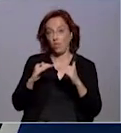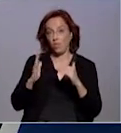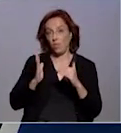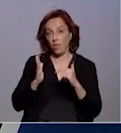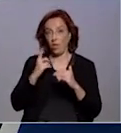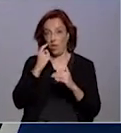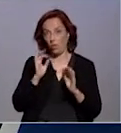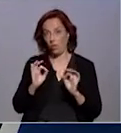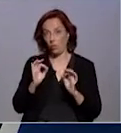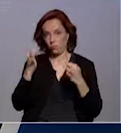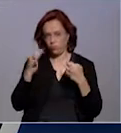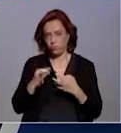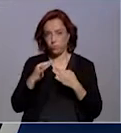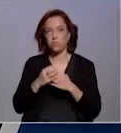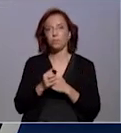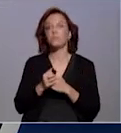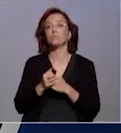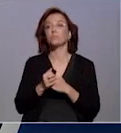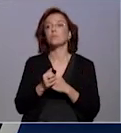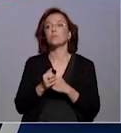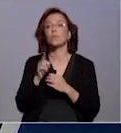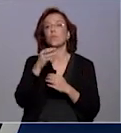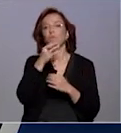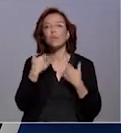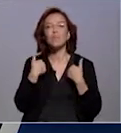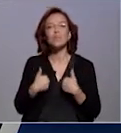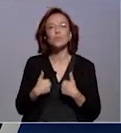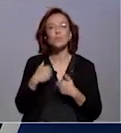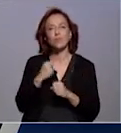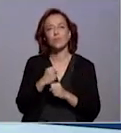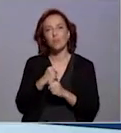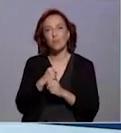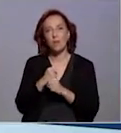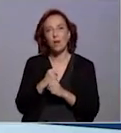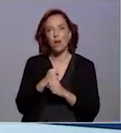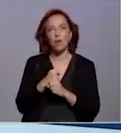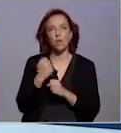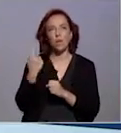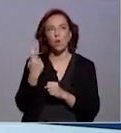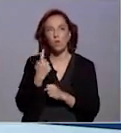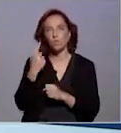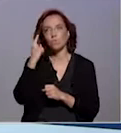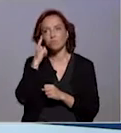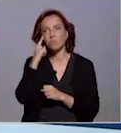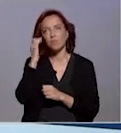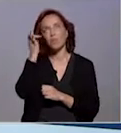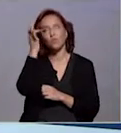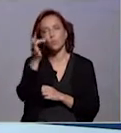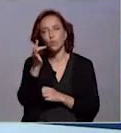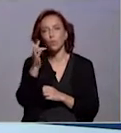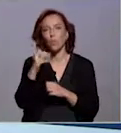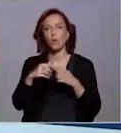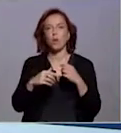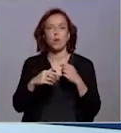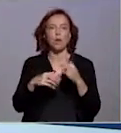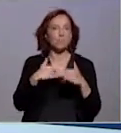y cuando tú hablabas de las actitudes de trabajo que uno tiene que pensar a futuro para bueno para mantener para